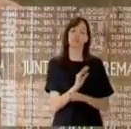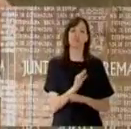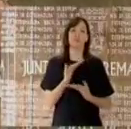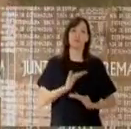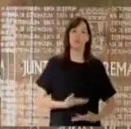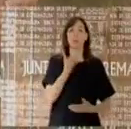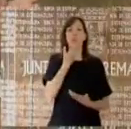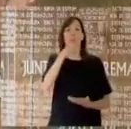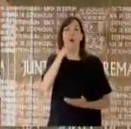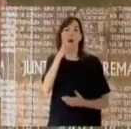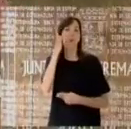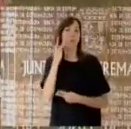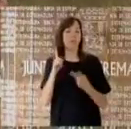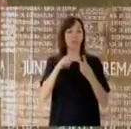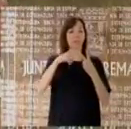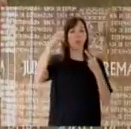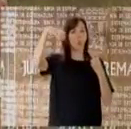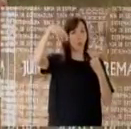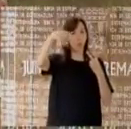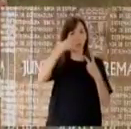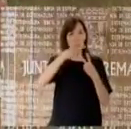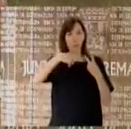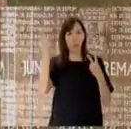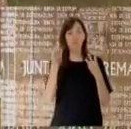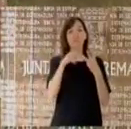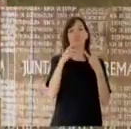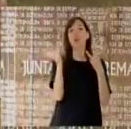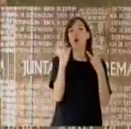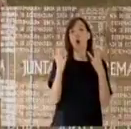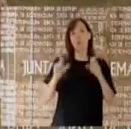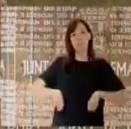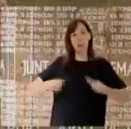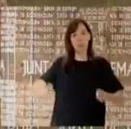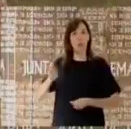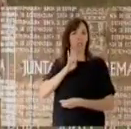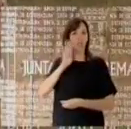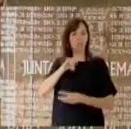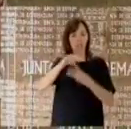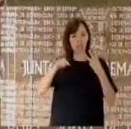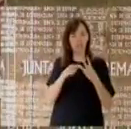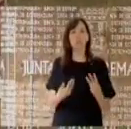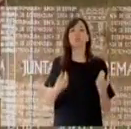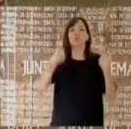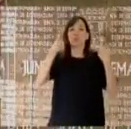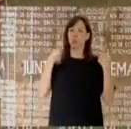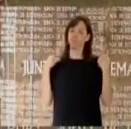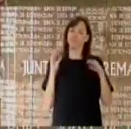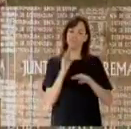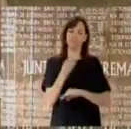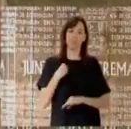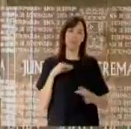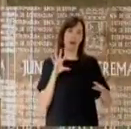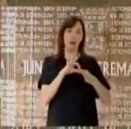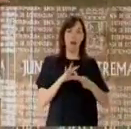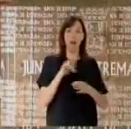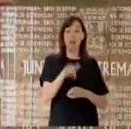agua potable, el alumbrado público o el tratamiento de residuos. Esta es una ayuda que se establece en nuestra comunidad